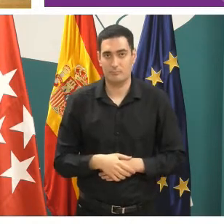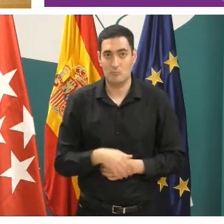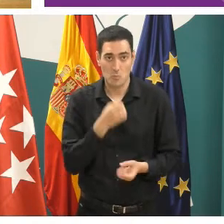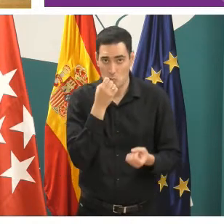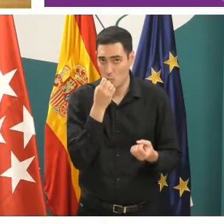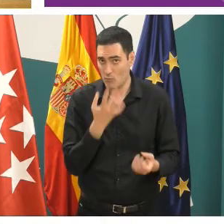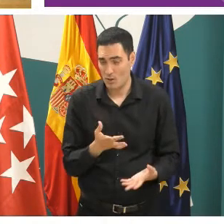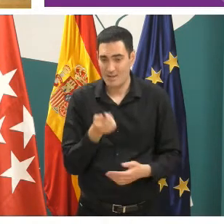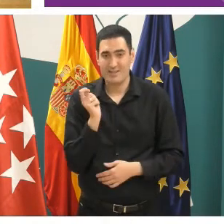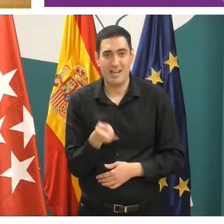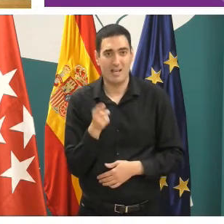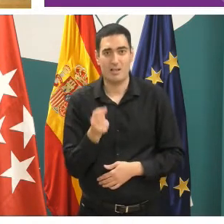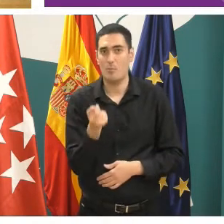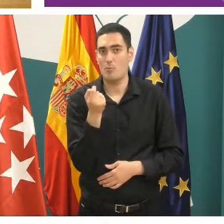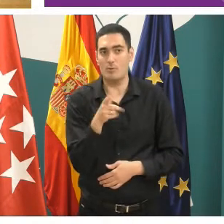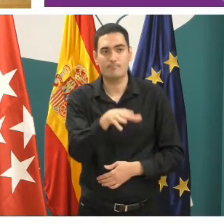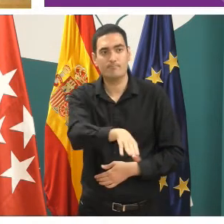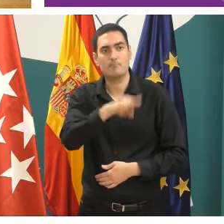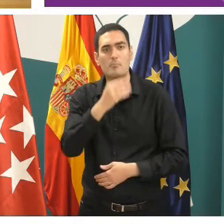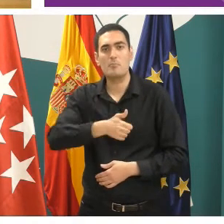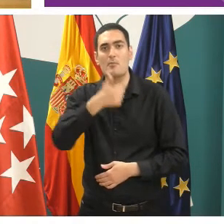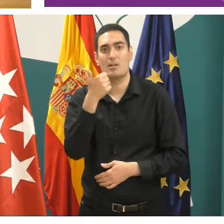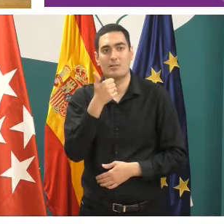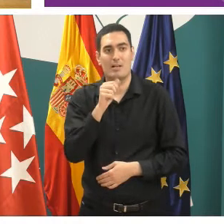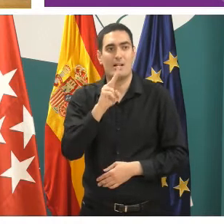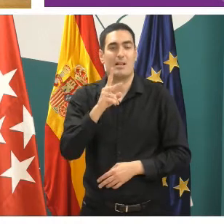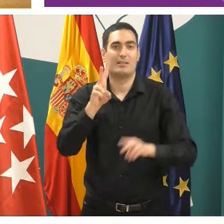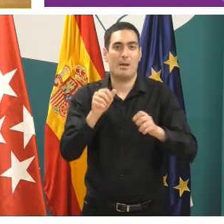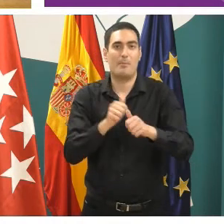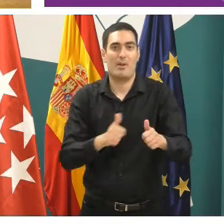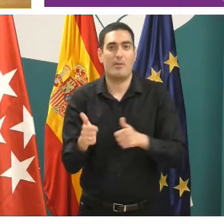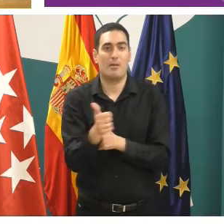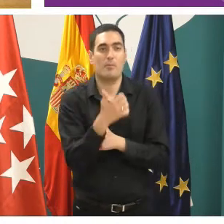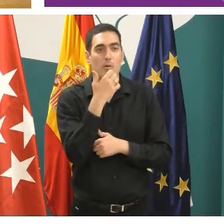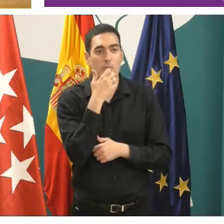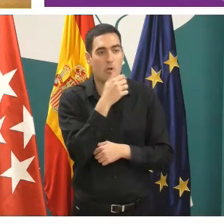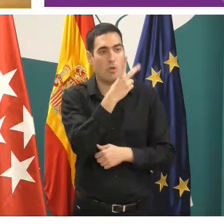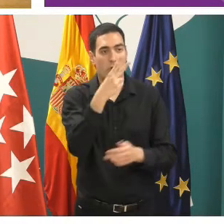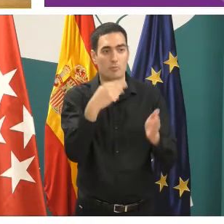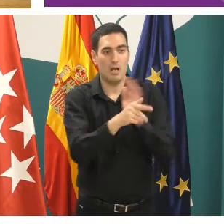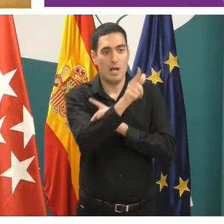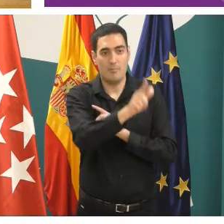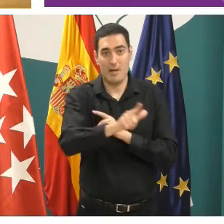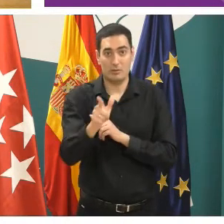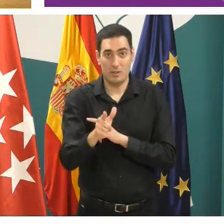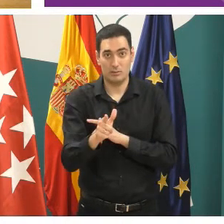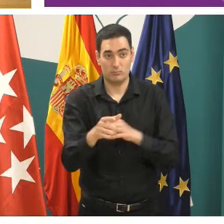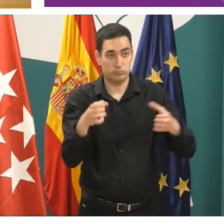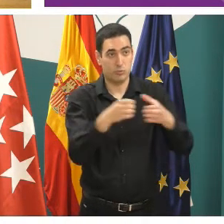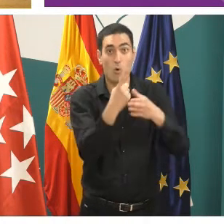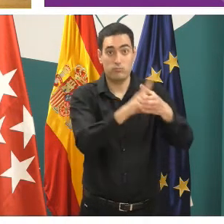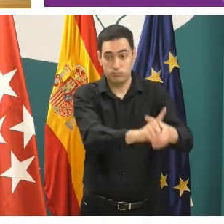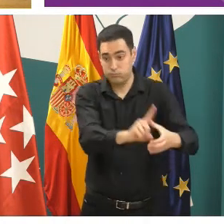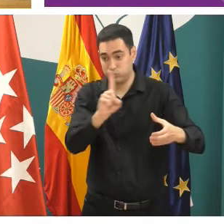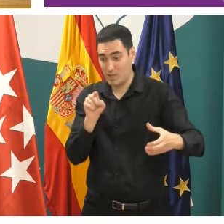bueno, con el poco frecuente entendemos más que se debe a la prevalencia, ¿no? 1 de cada 2.000 personas es el